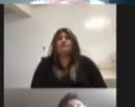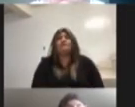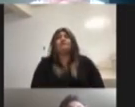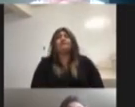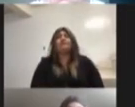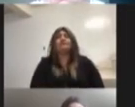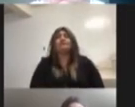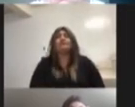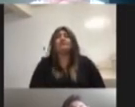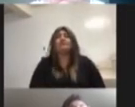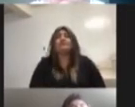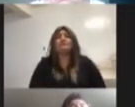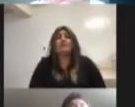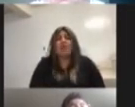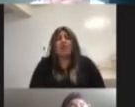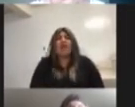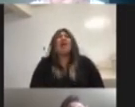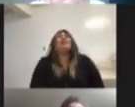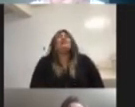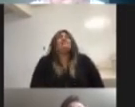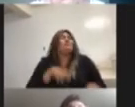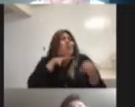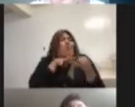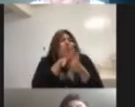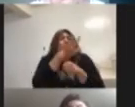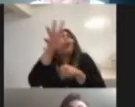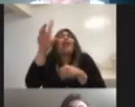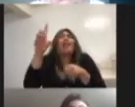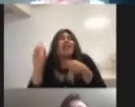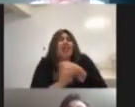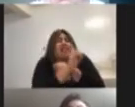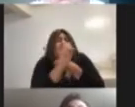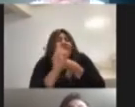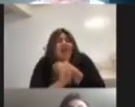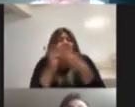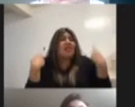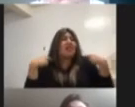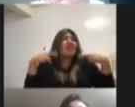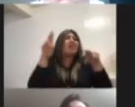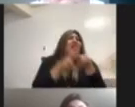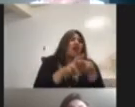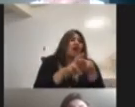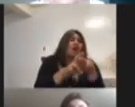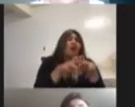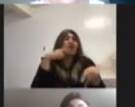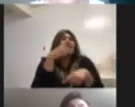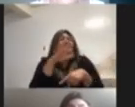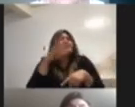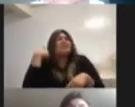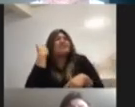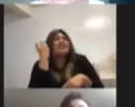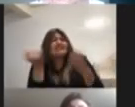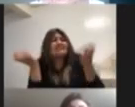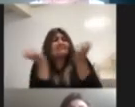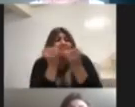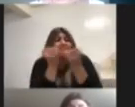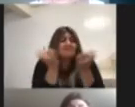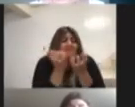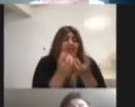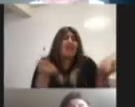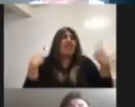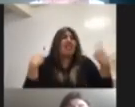¿Cuáles son los retos de los maestros? El conocer el perfil de su grupo. Los maestros ya vivieron con su